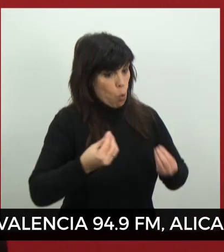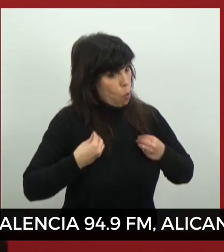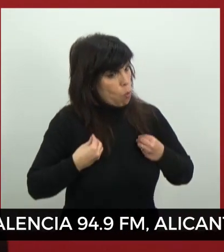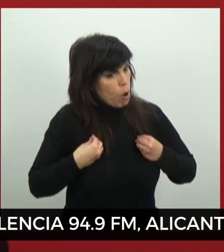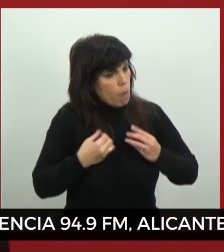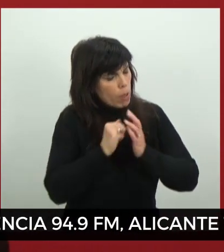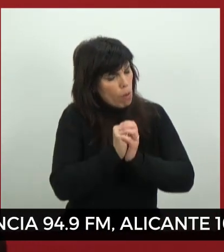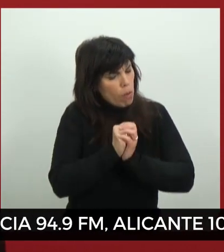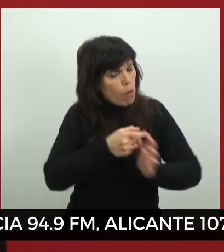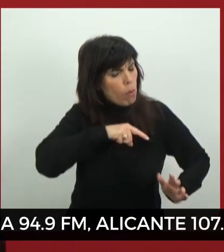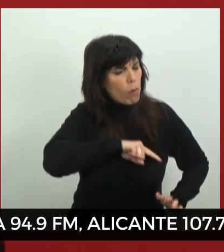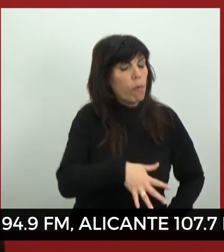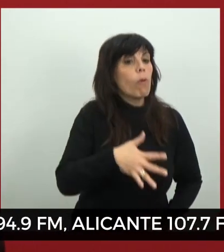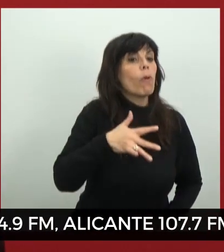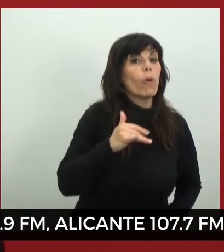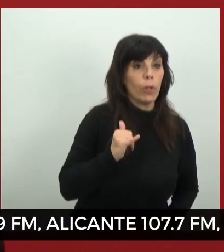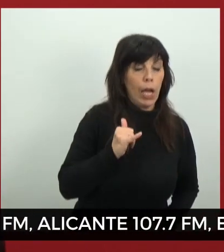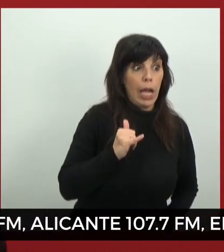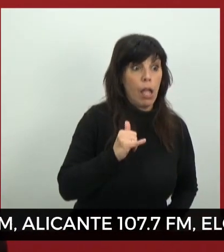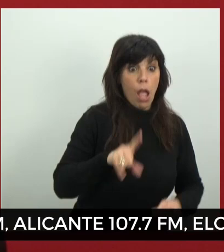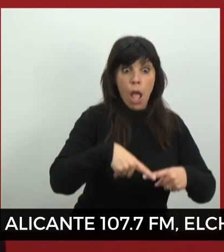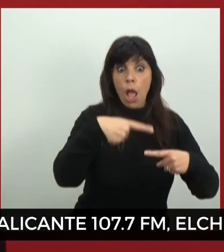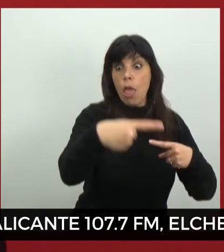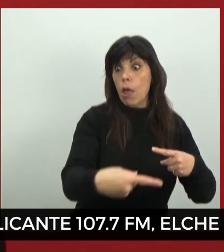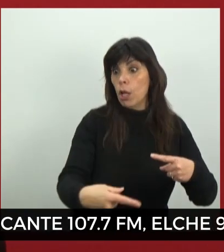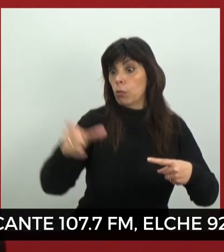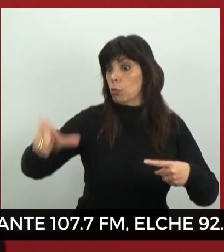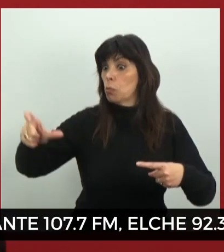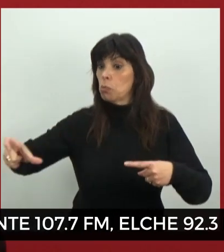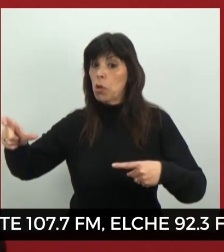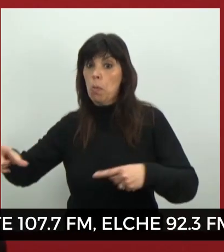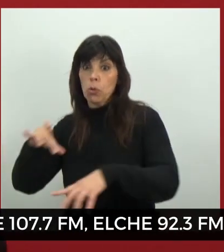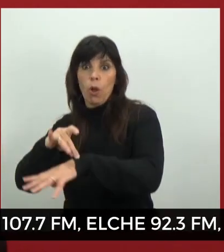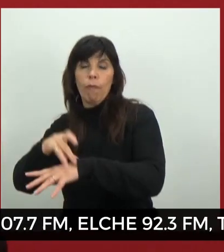enfermo, y viene una persona con una necesidad, o viene un endemoniado,